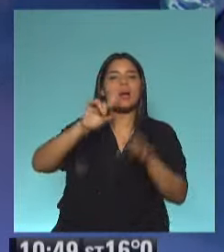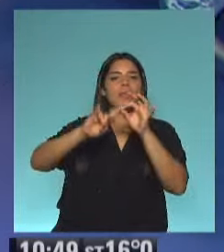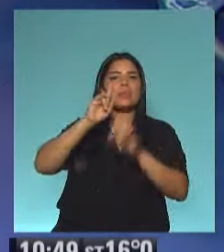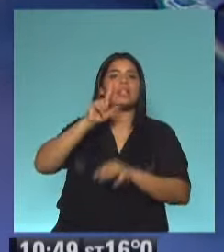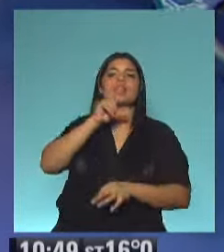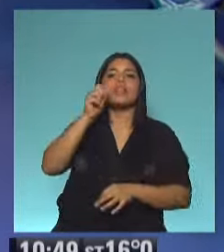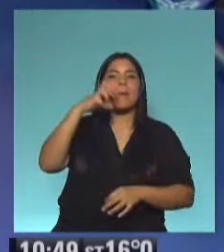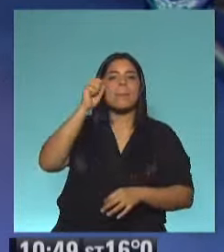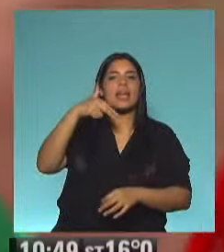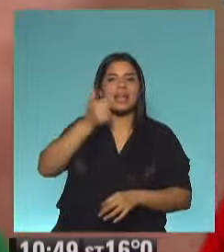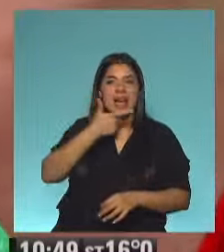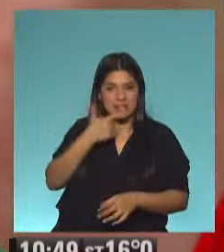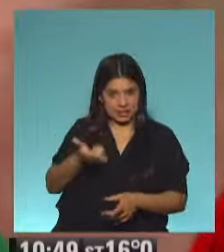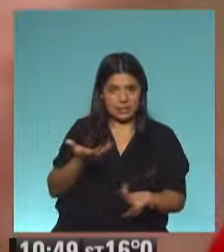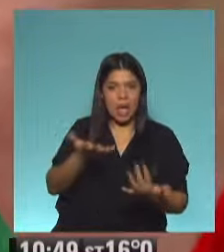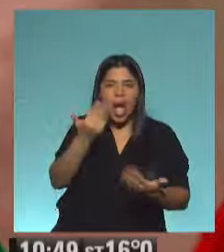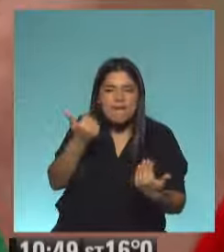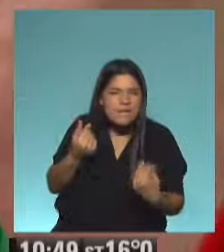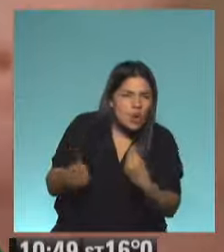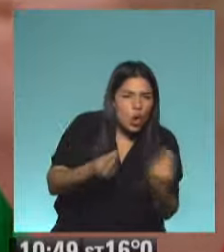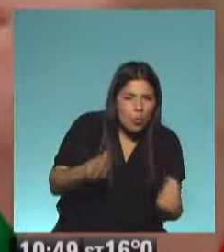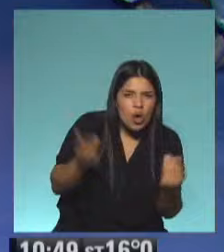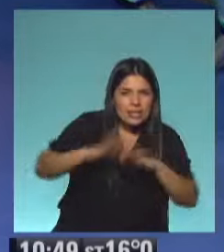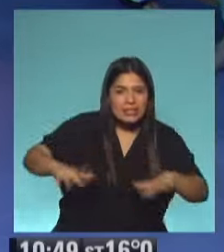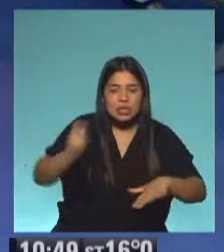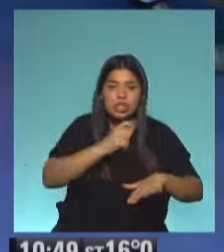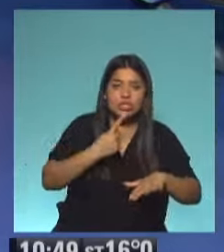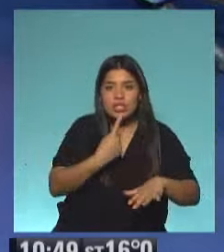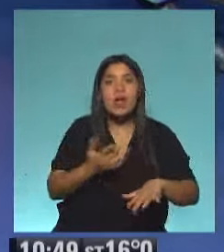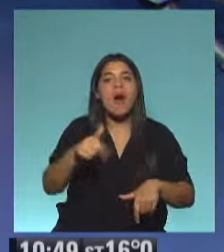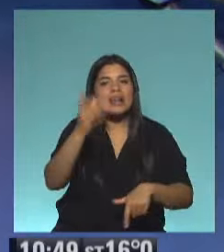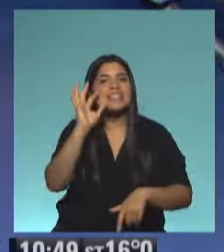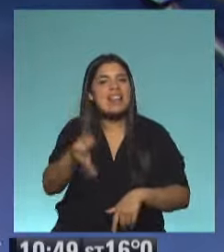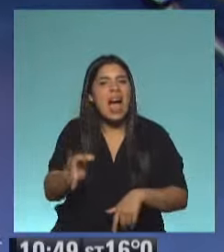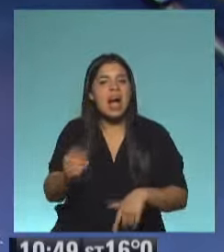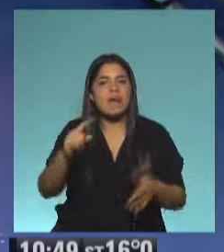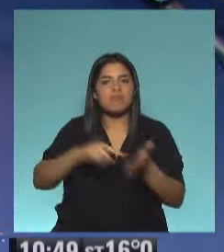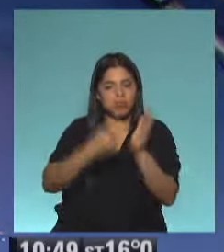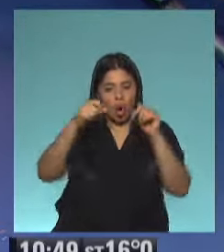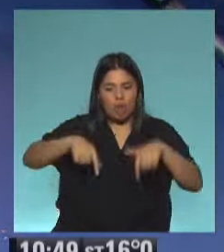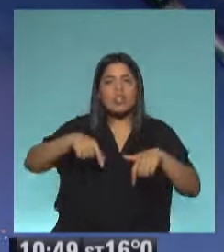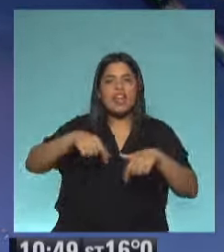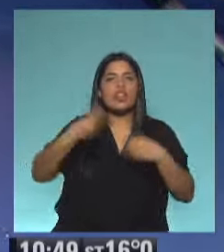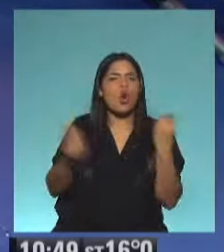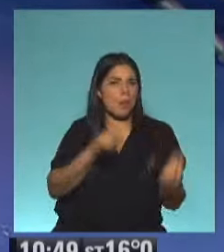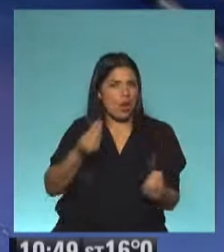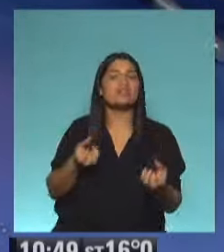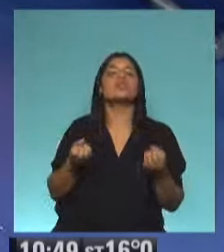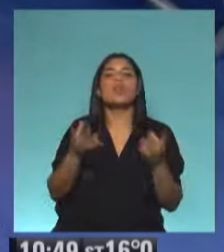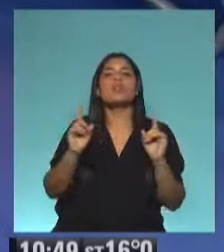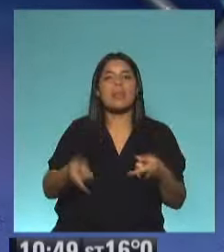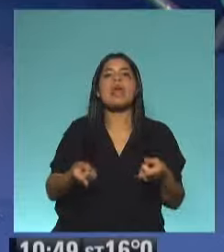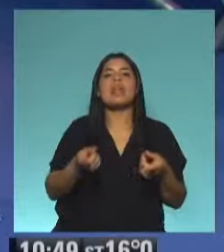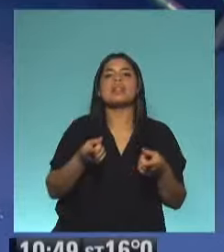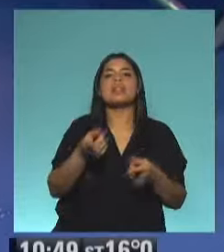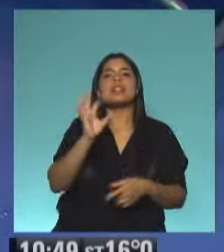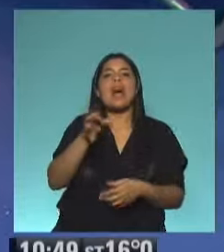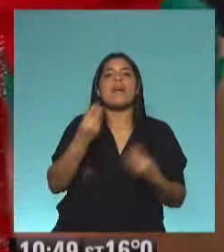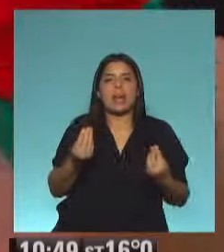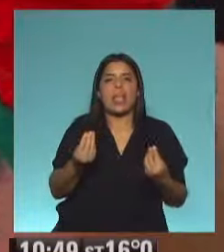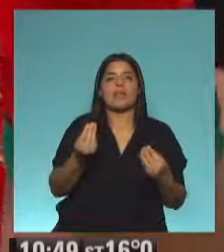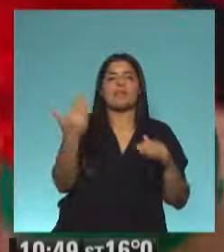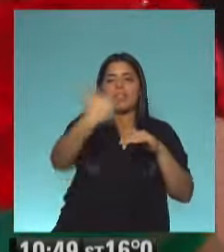chicos y a las chicas a conocer cómo es la murga de Buenos Aires. Hablamos que era una fiesta que sucedía en el barrio, en las calles, ¿sí?